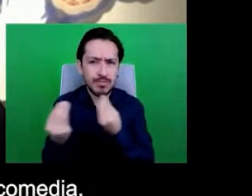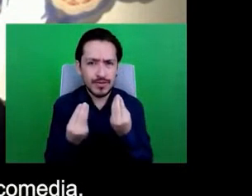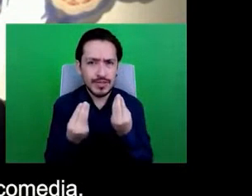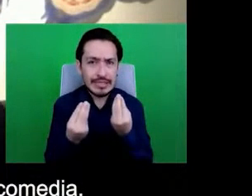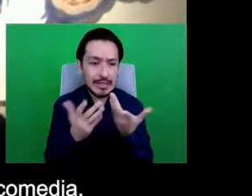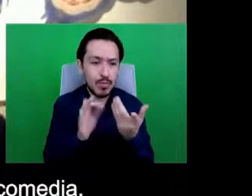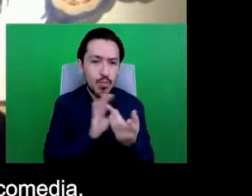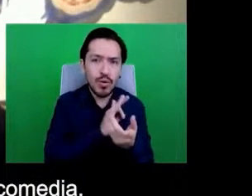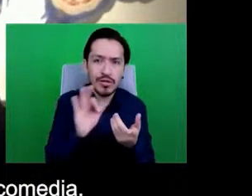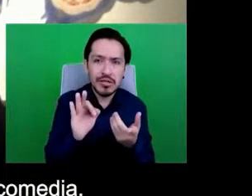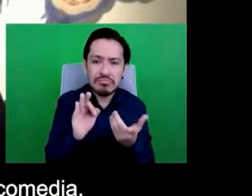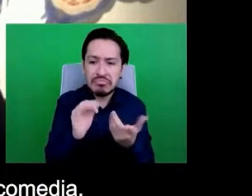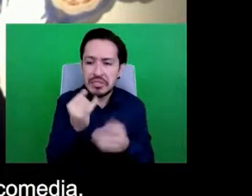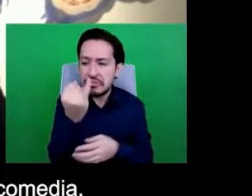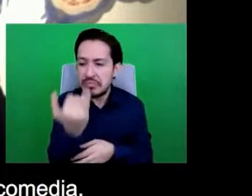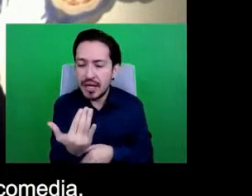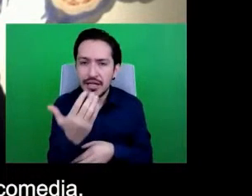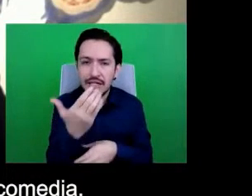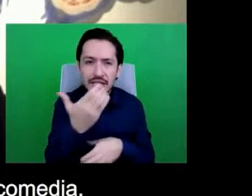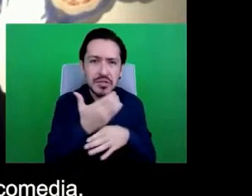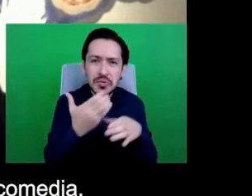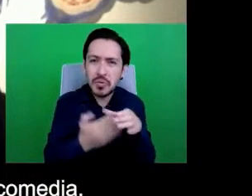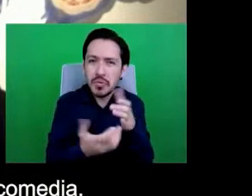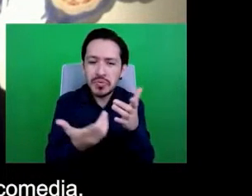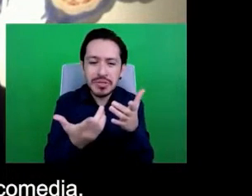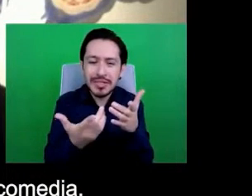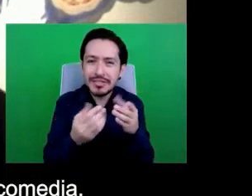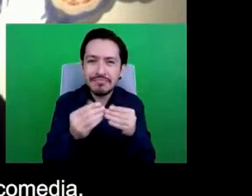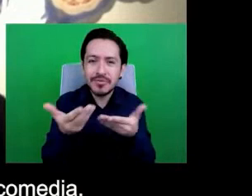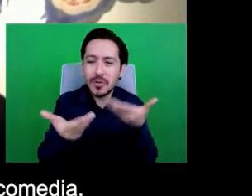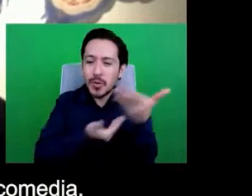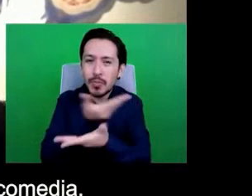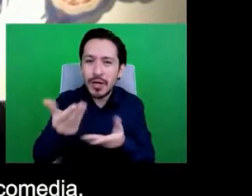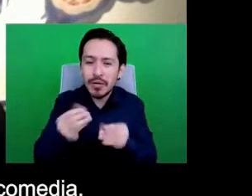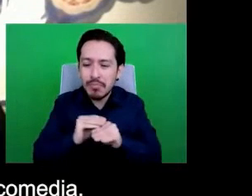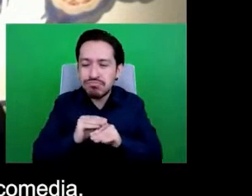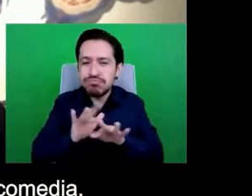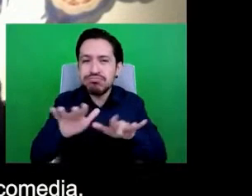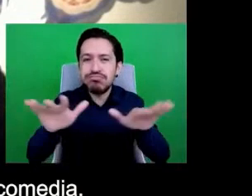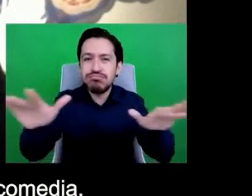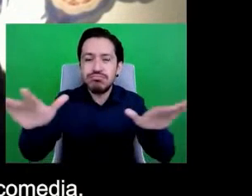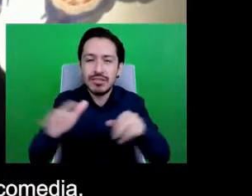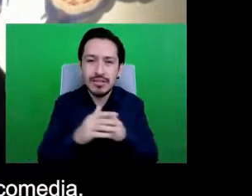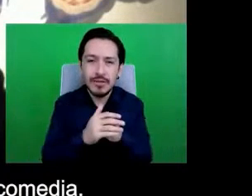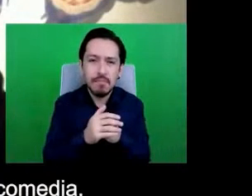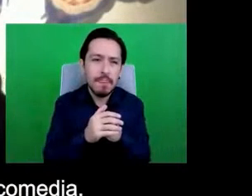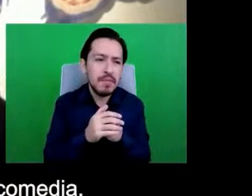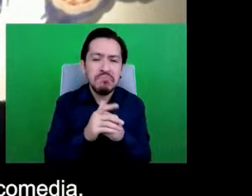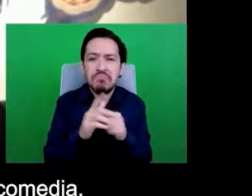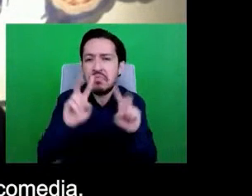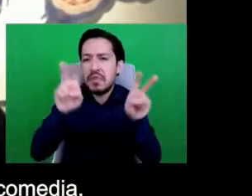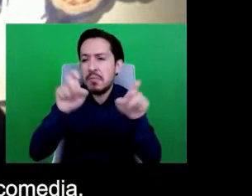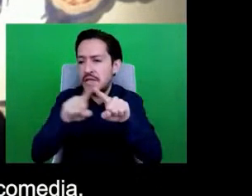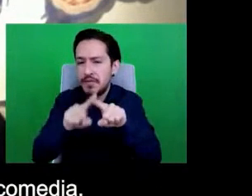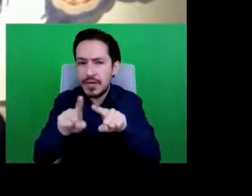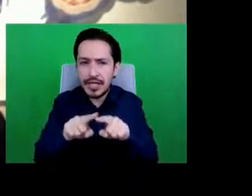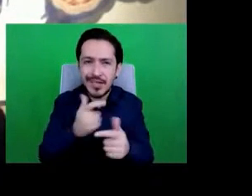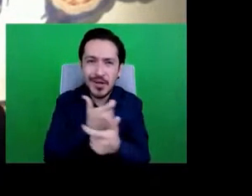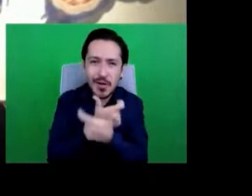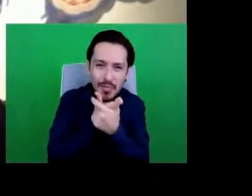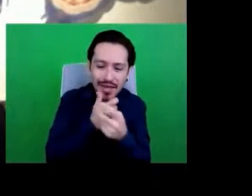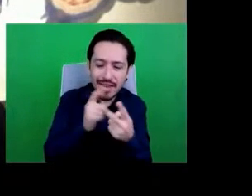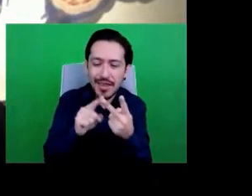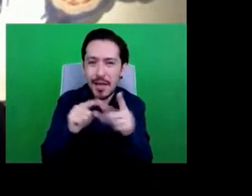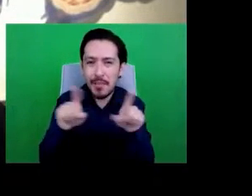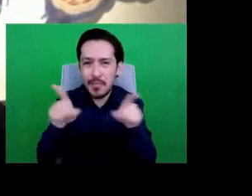contenido en todo el mundo, de todos los géneros, ya sea de comedia, de música, de lo que sea. En el